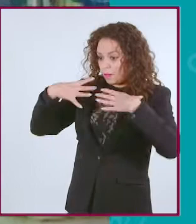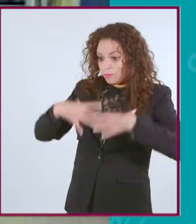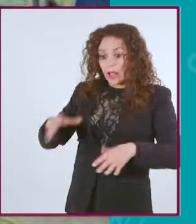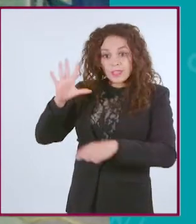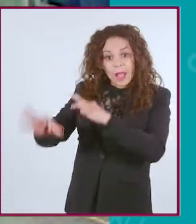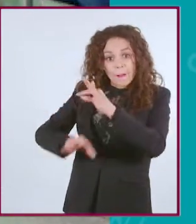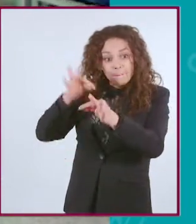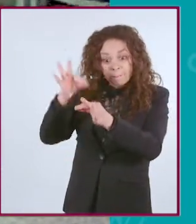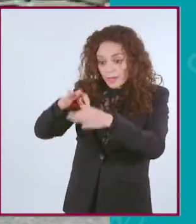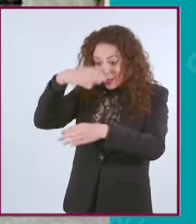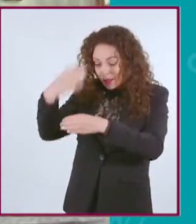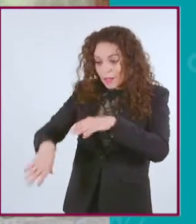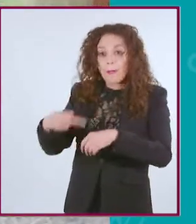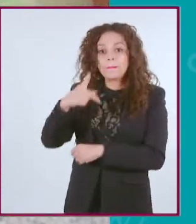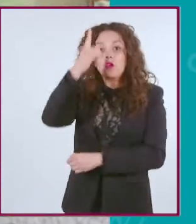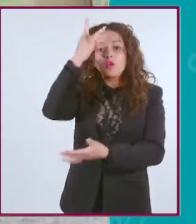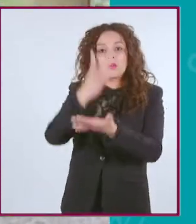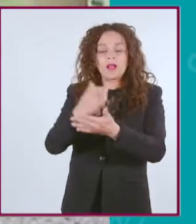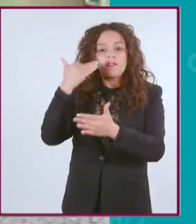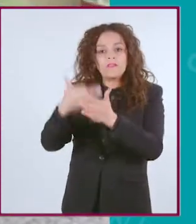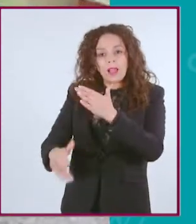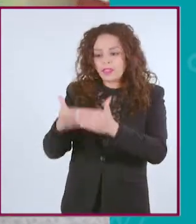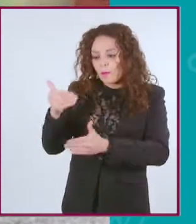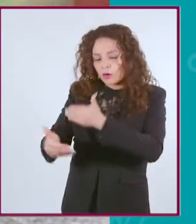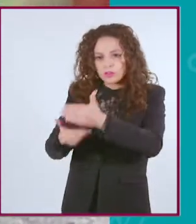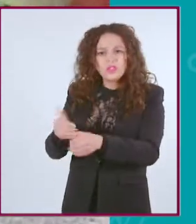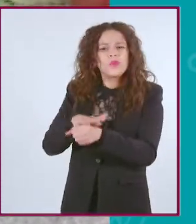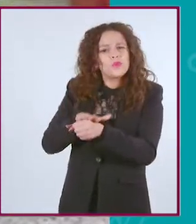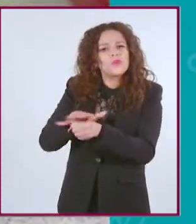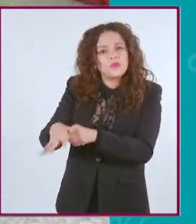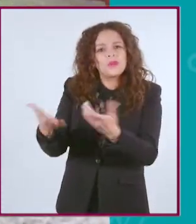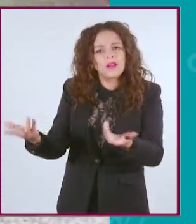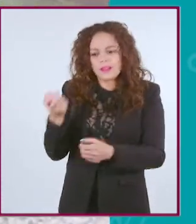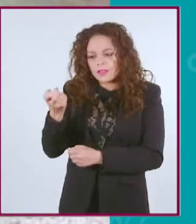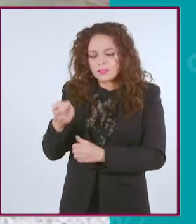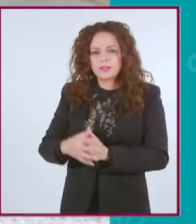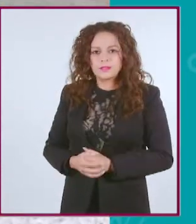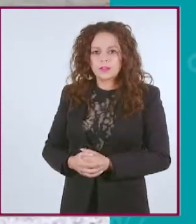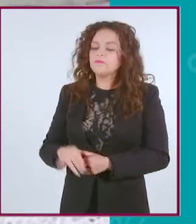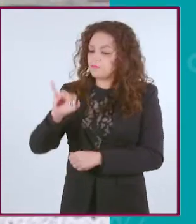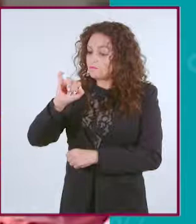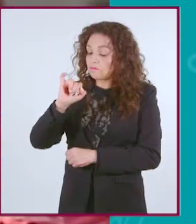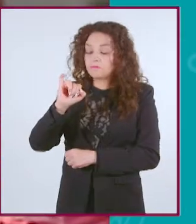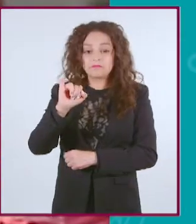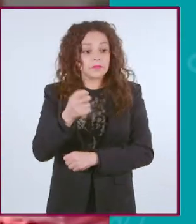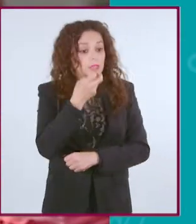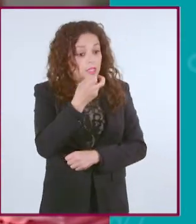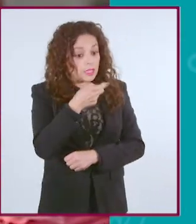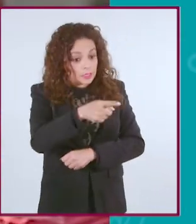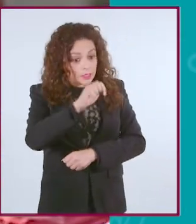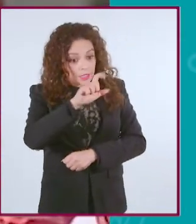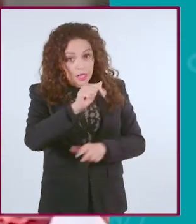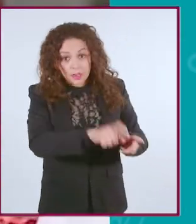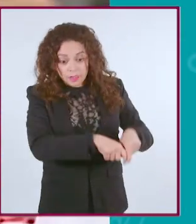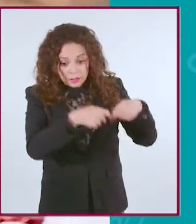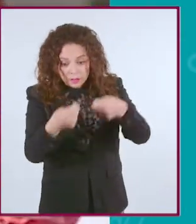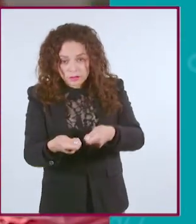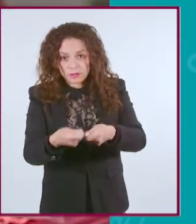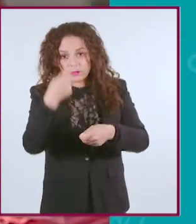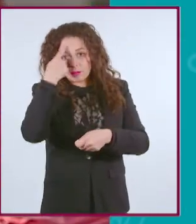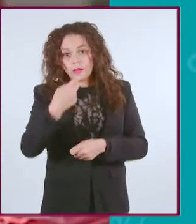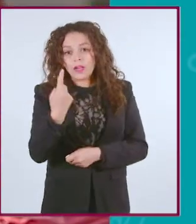terminada, pero falta un proceso. Sí. ¿Cuál es ese proceso? Entregamos una tela, una pieza de tela para